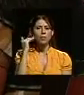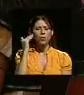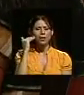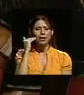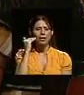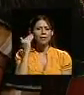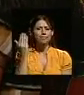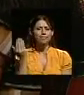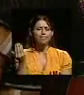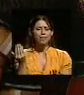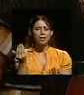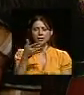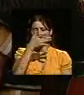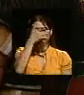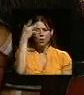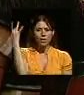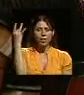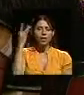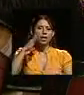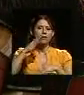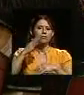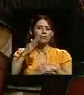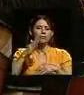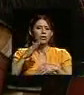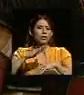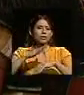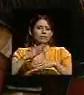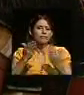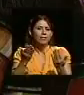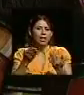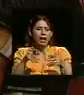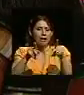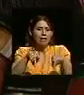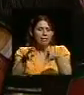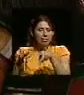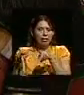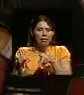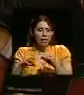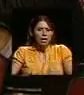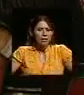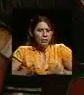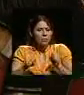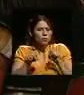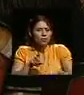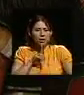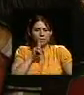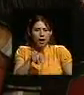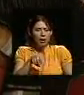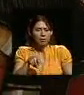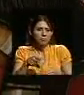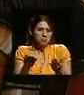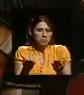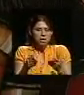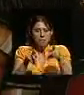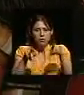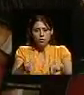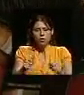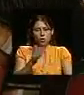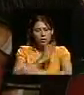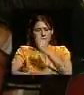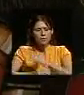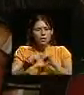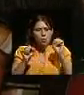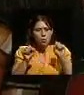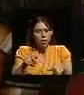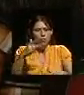qué se tiende a olvidar de la gente que existe esa posibilidad real de que las personas con discapacidad puedan ser portadoras del